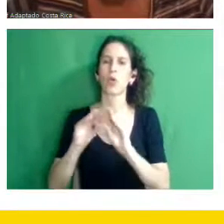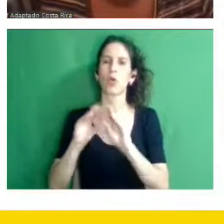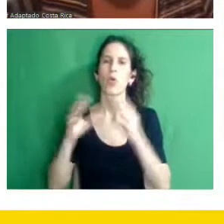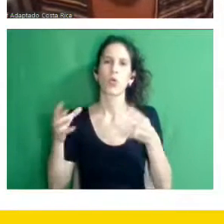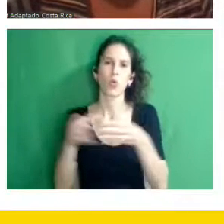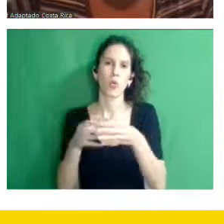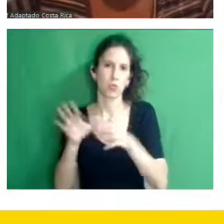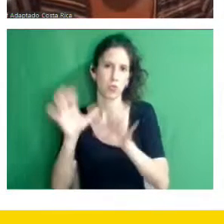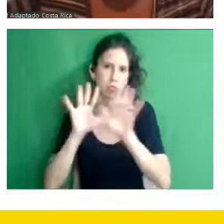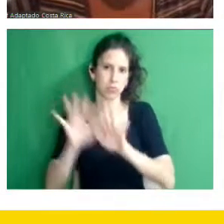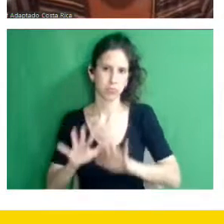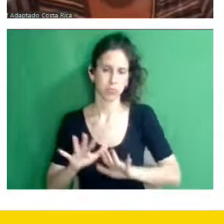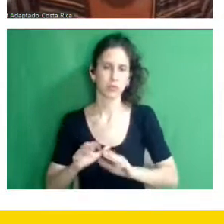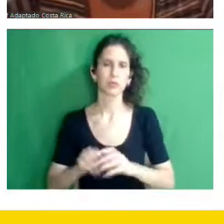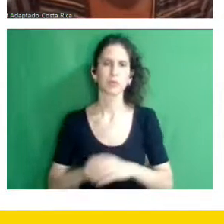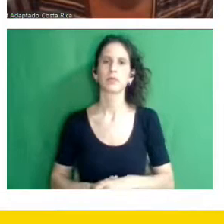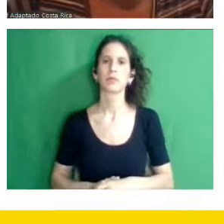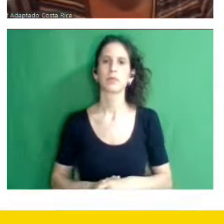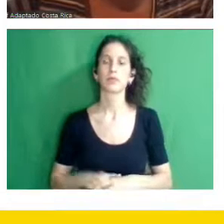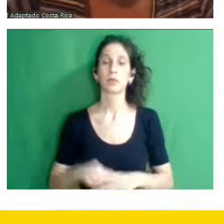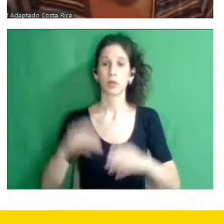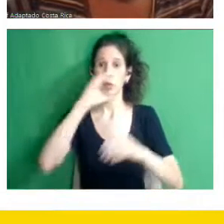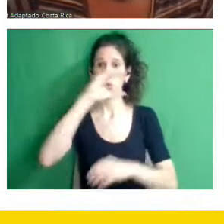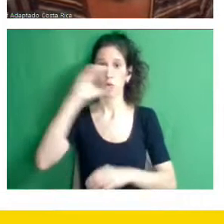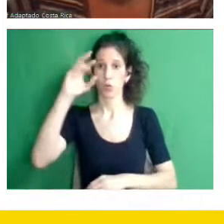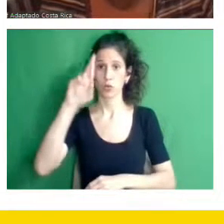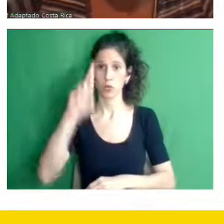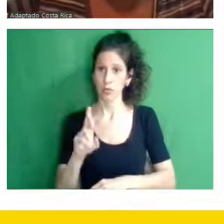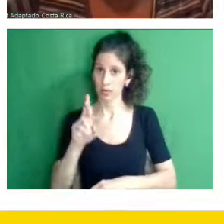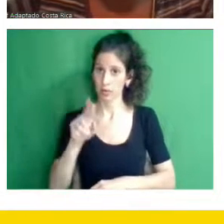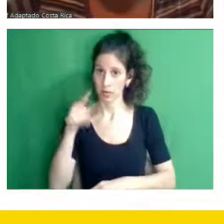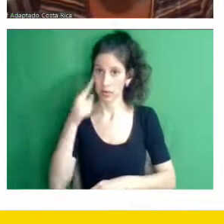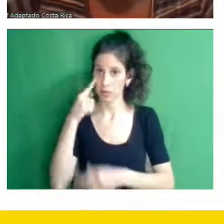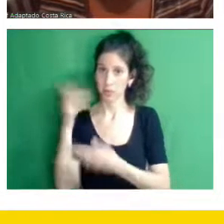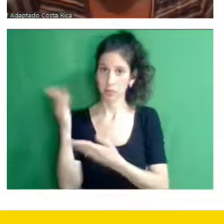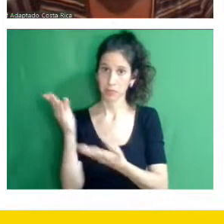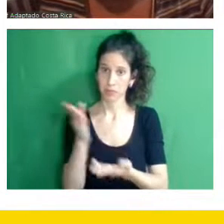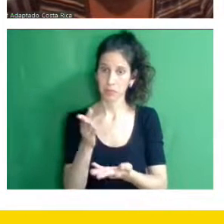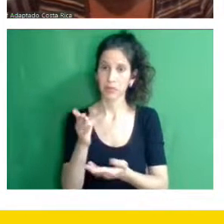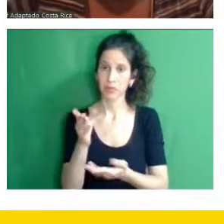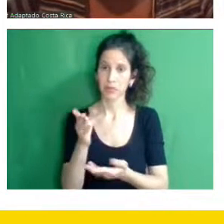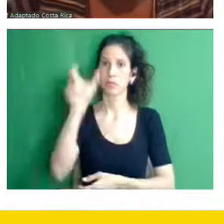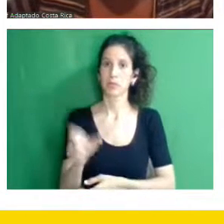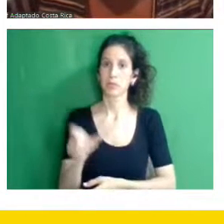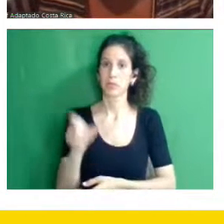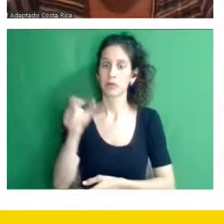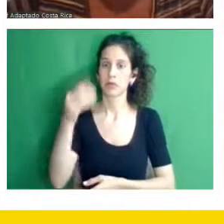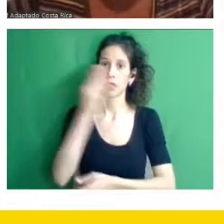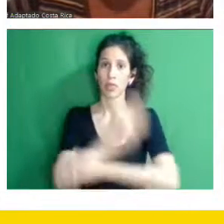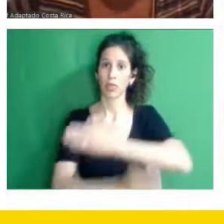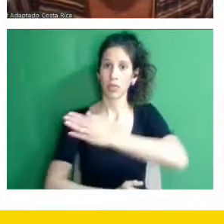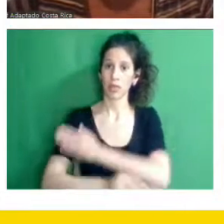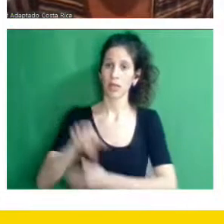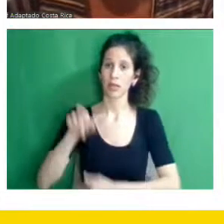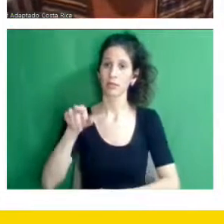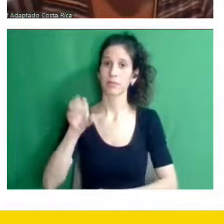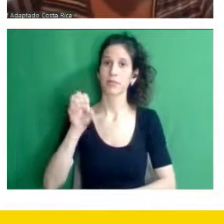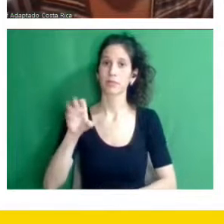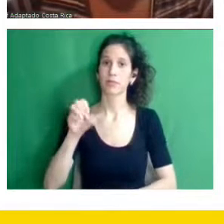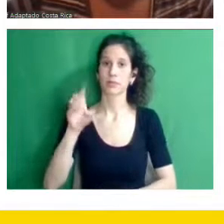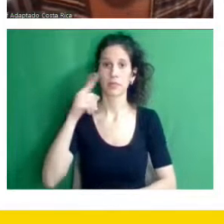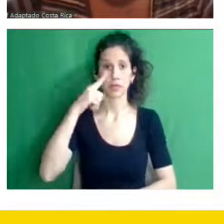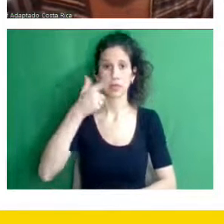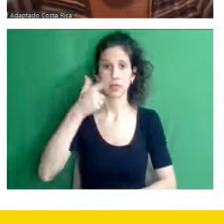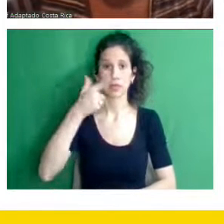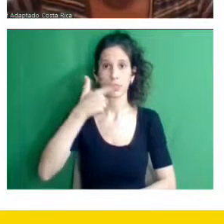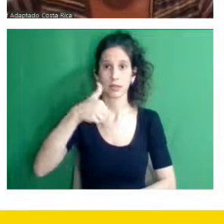ellos, bueno, Costa Rica participó con Ismael Araya, que es el primer atleta, primer parasurfista de Costa Rica, y Gustavo